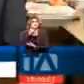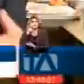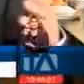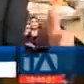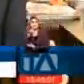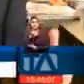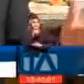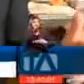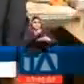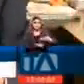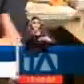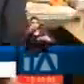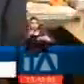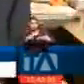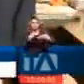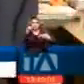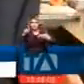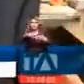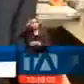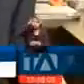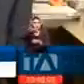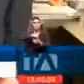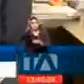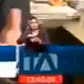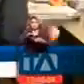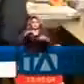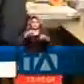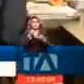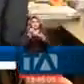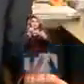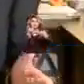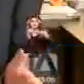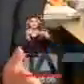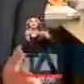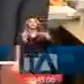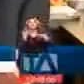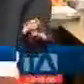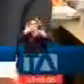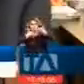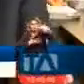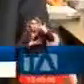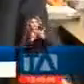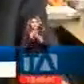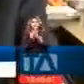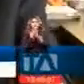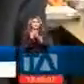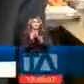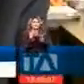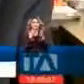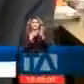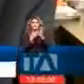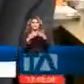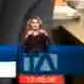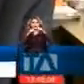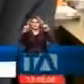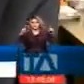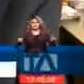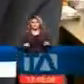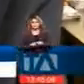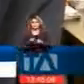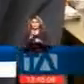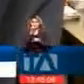en cada vez que usted hace un escrutinio. Ahora, como la lista se cerró y usted puede votar solo por la lista,